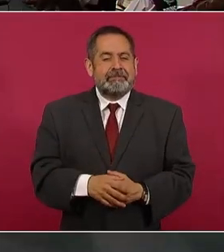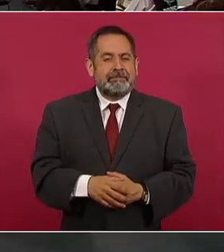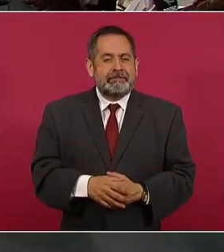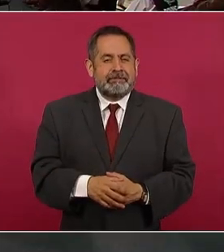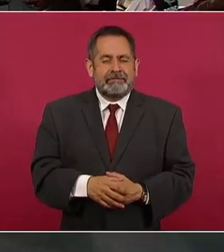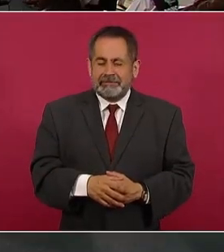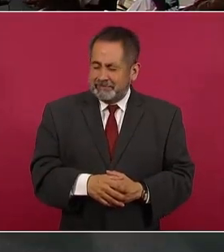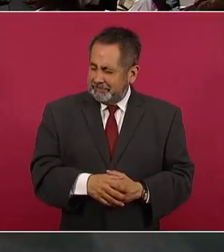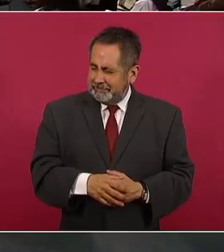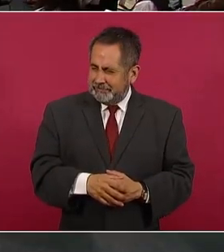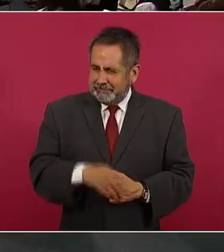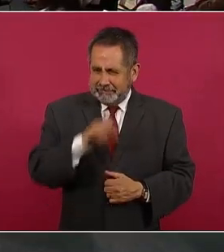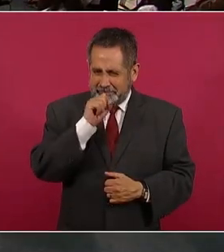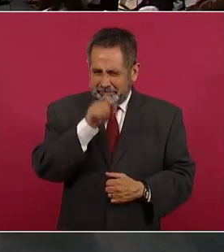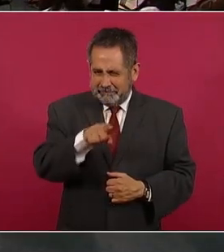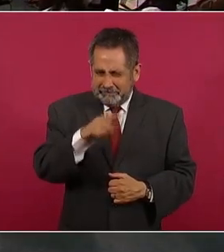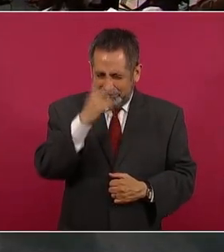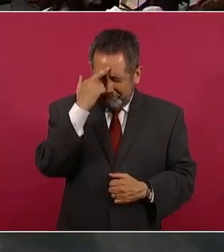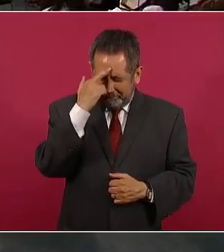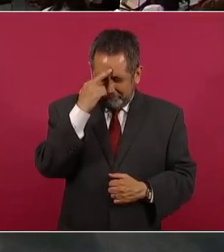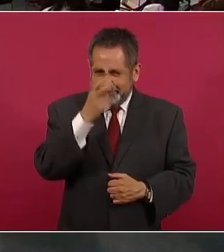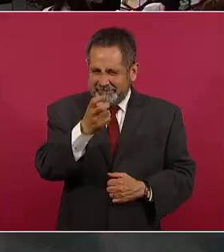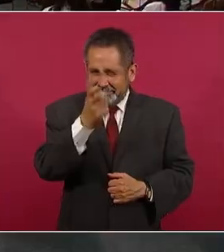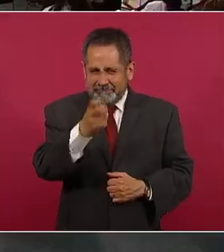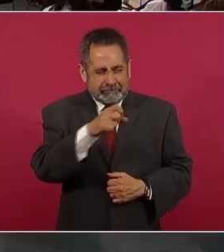Ese fue el argumento,